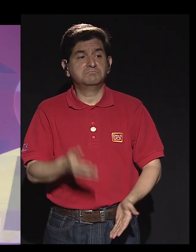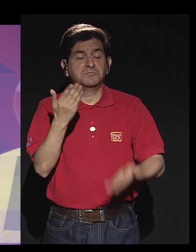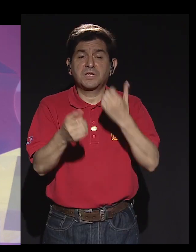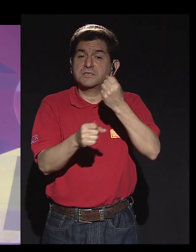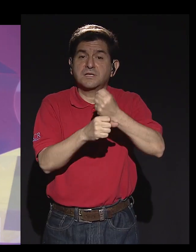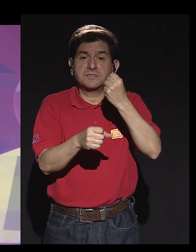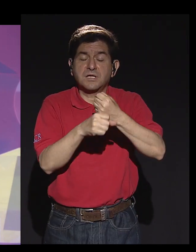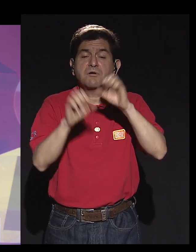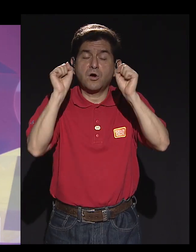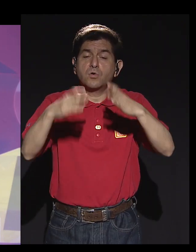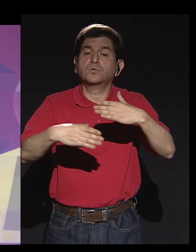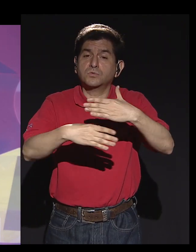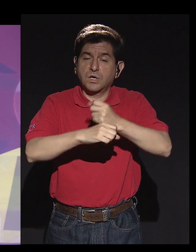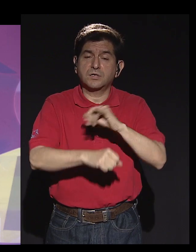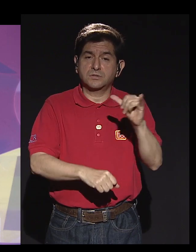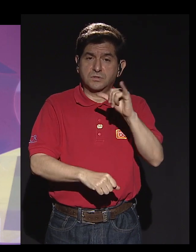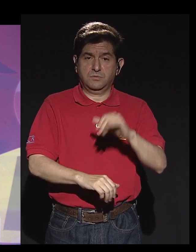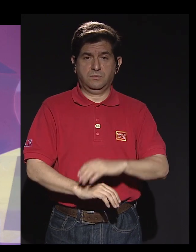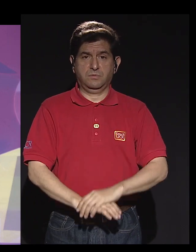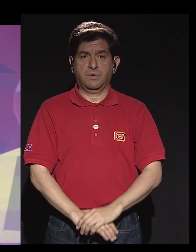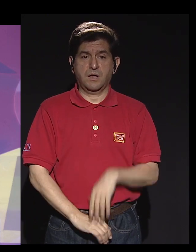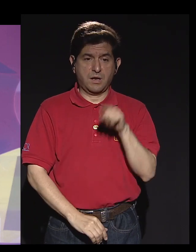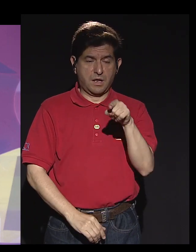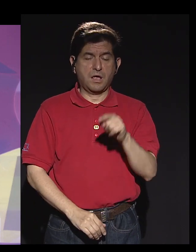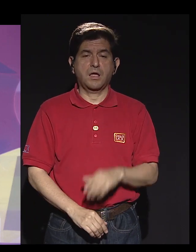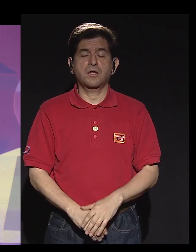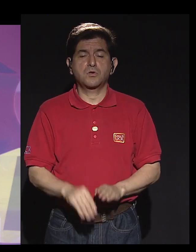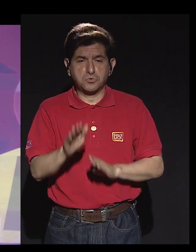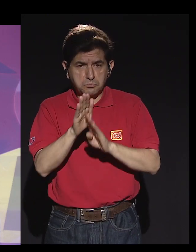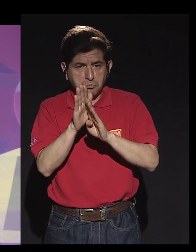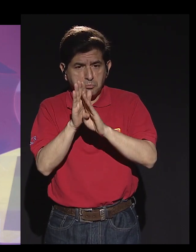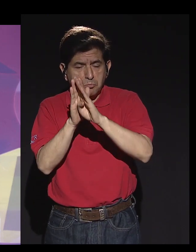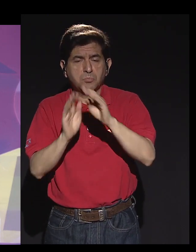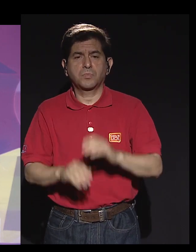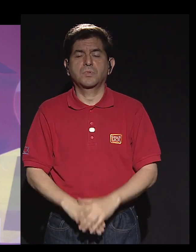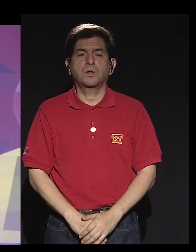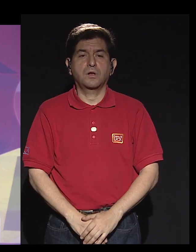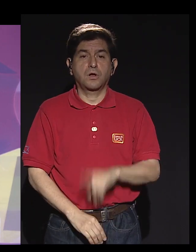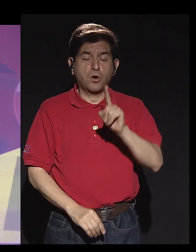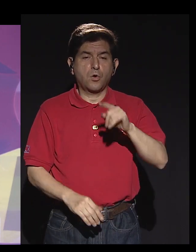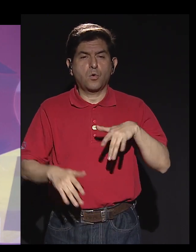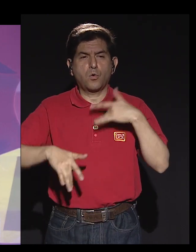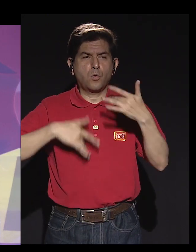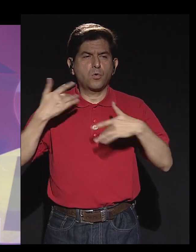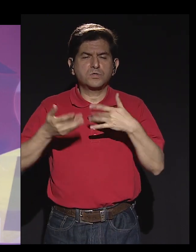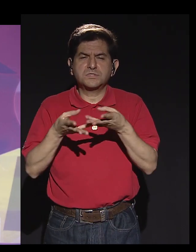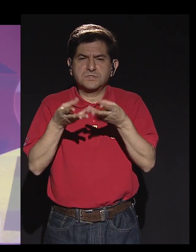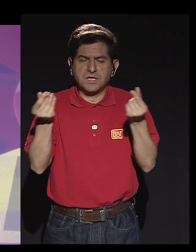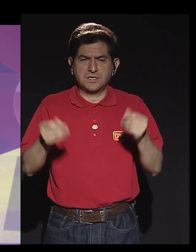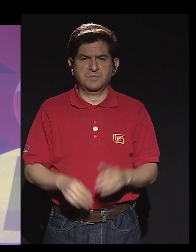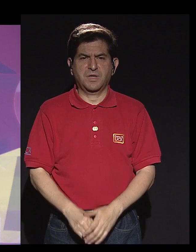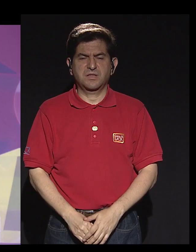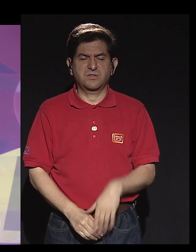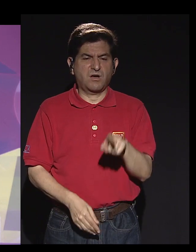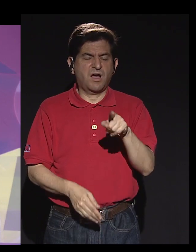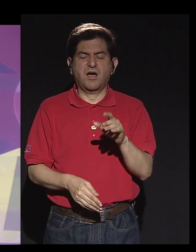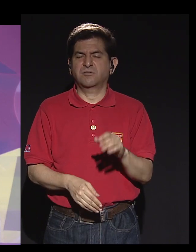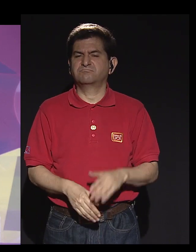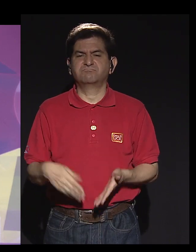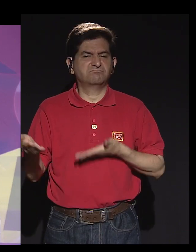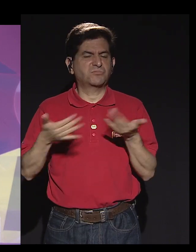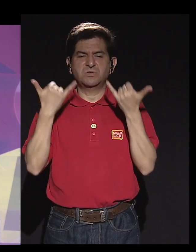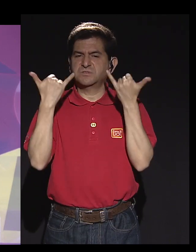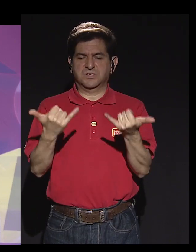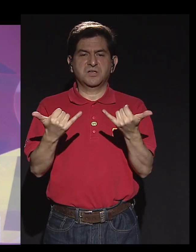desde algunas labores que pueden realizar también, en las que pueden desempeñarse, y uno de los sentimientos que más se generan es el sentimiento de